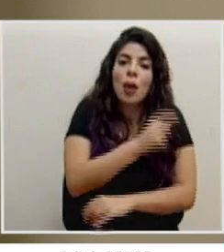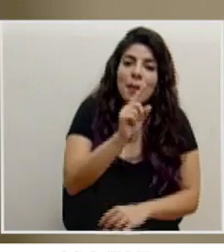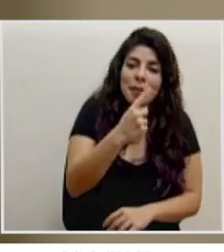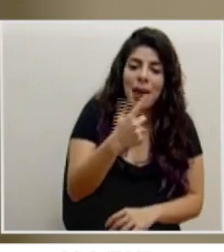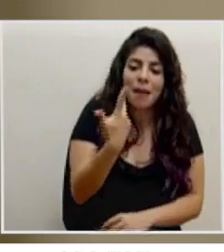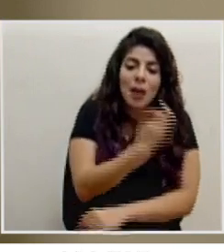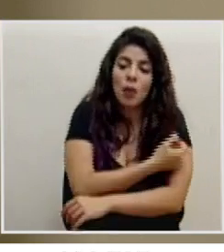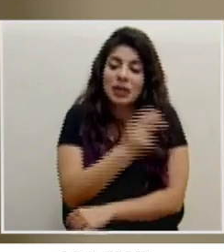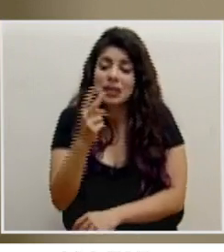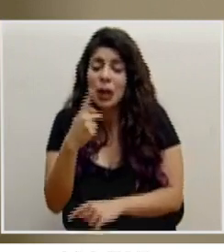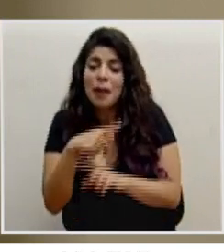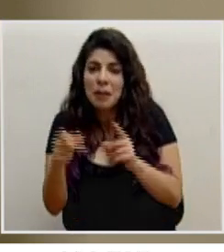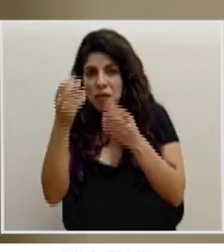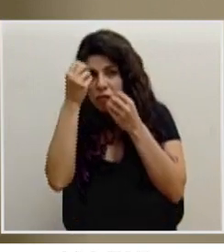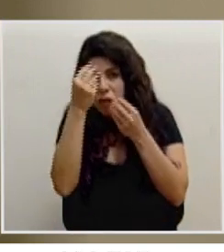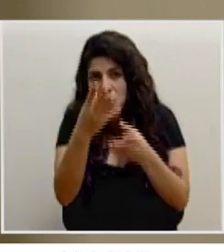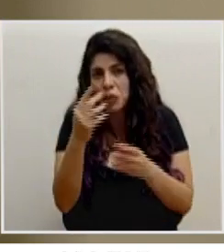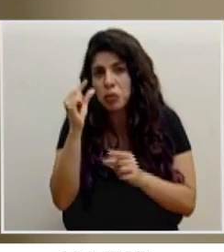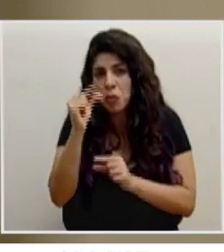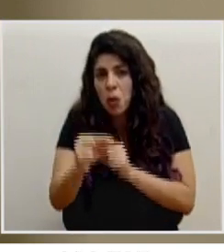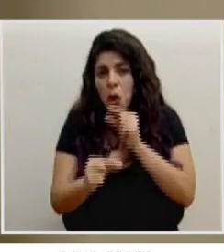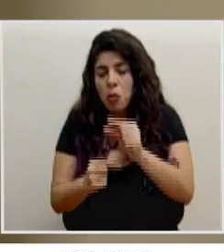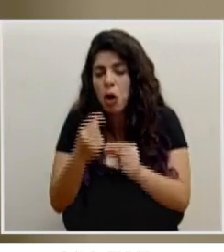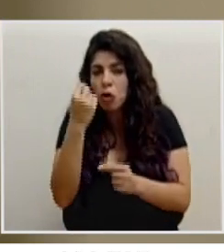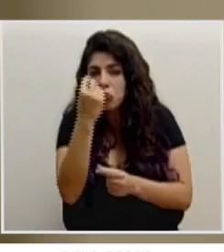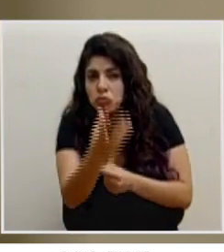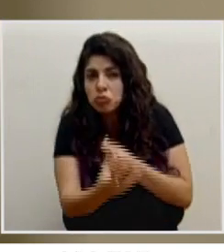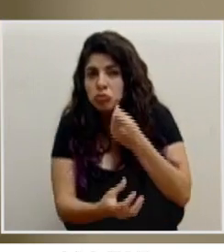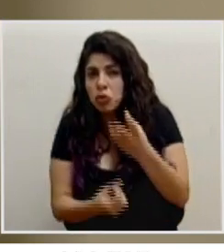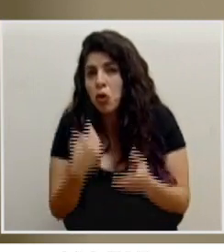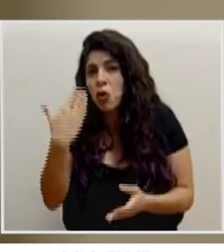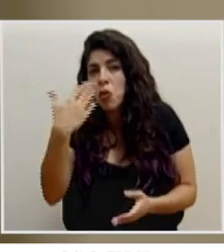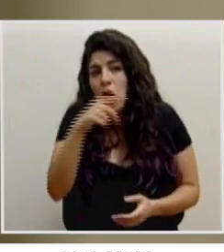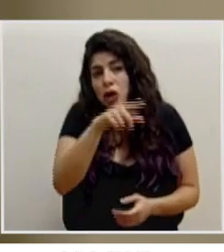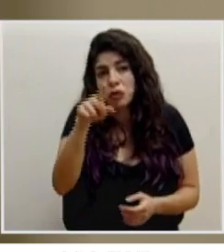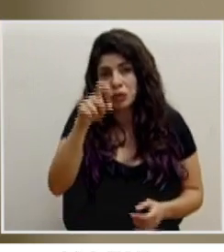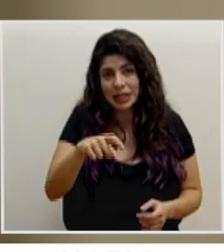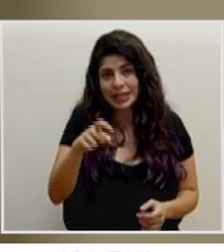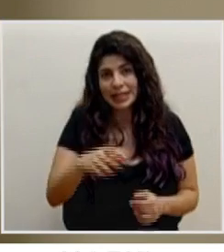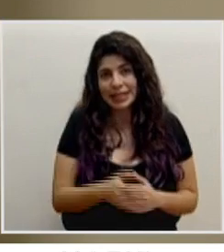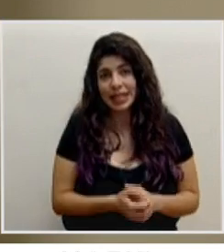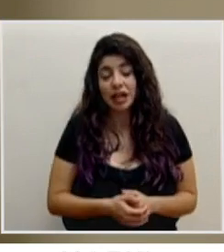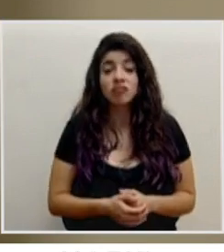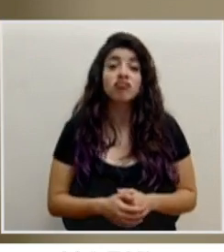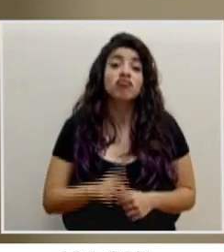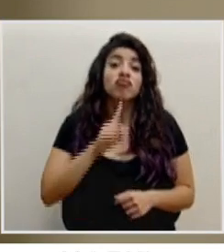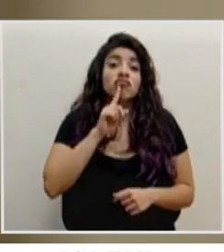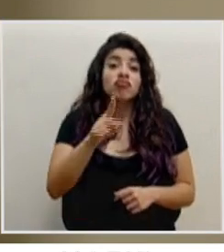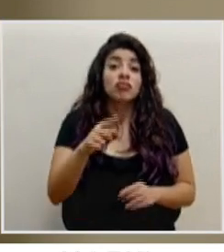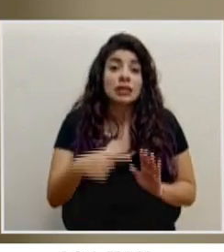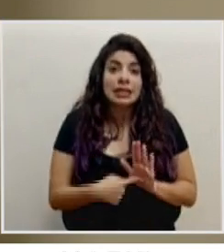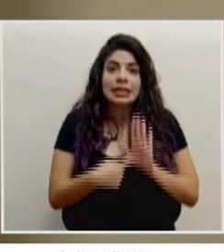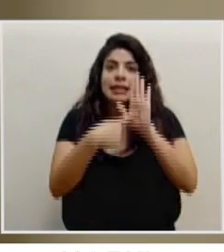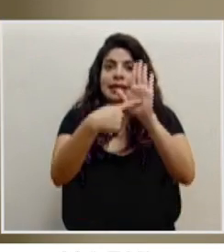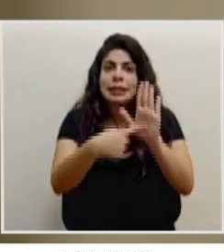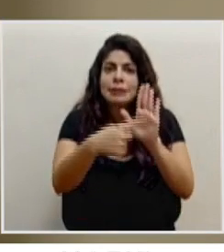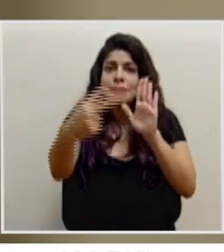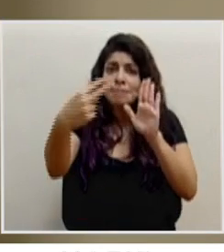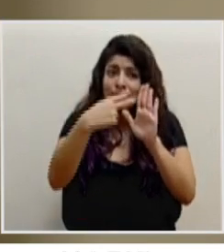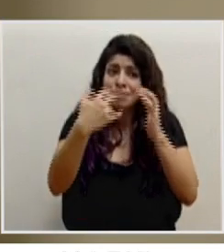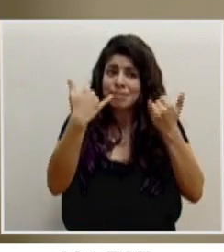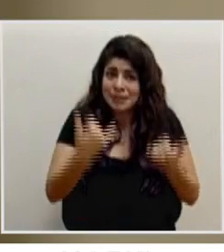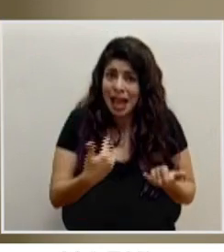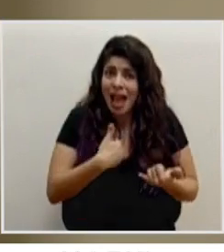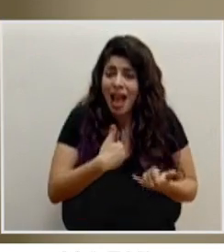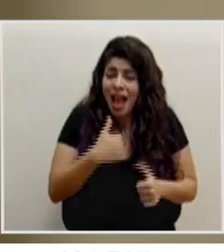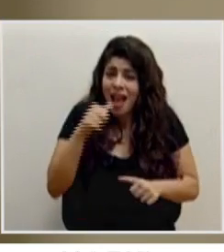datos pues se han ido brindando adecuadamente cuando ha sido necesario. Y realmente visibilizar que se está haciendo un